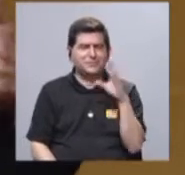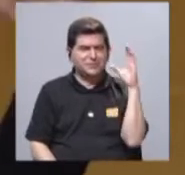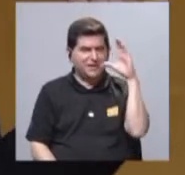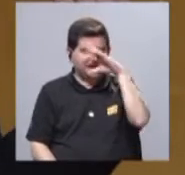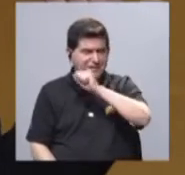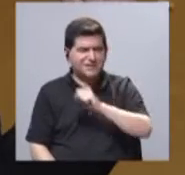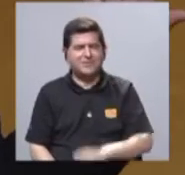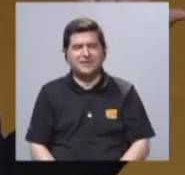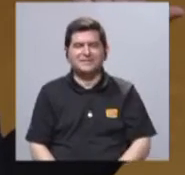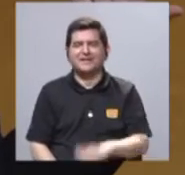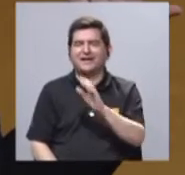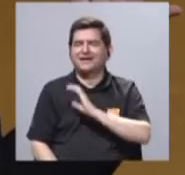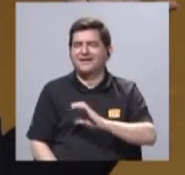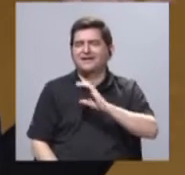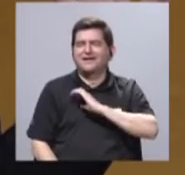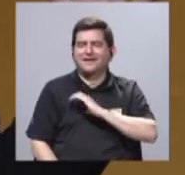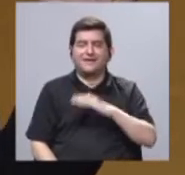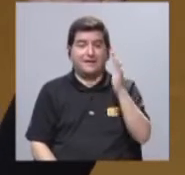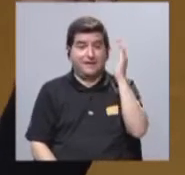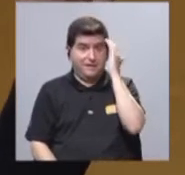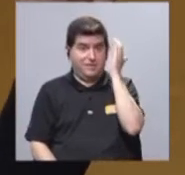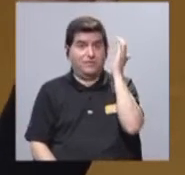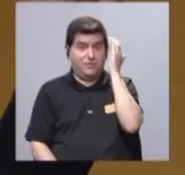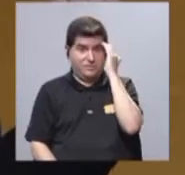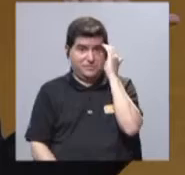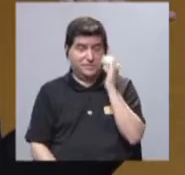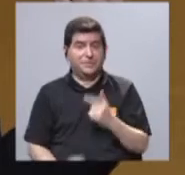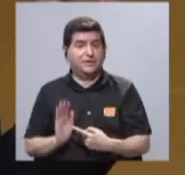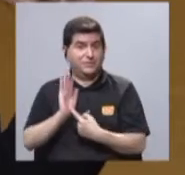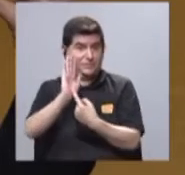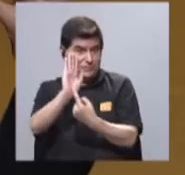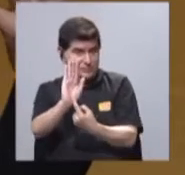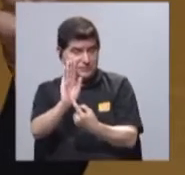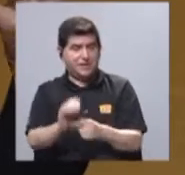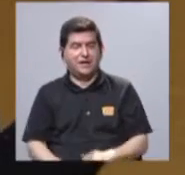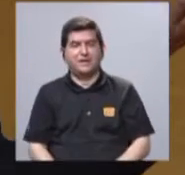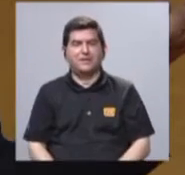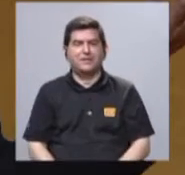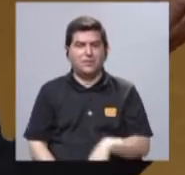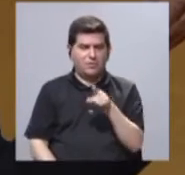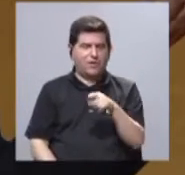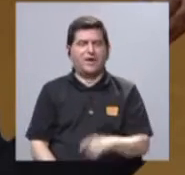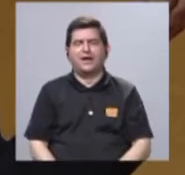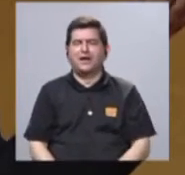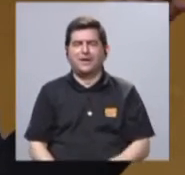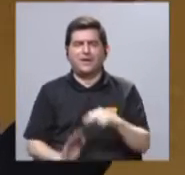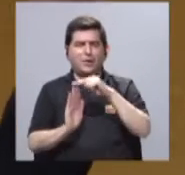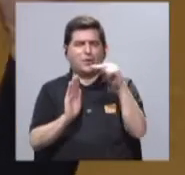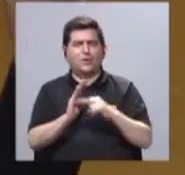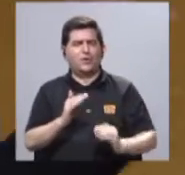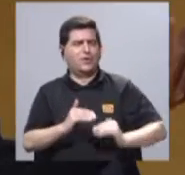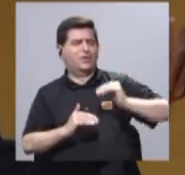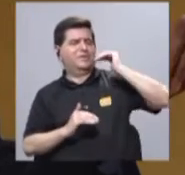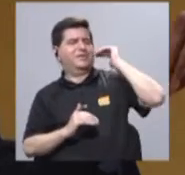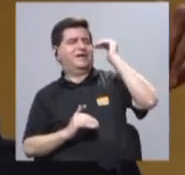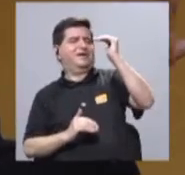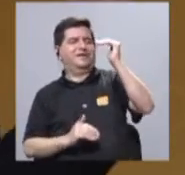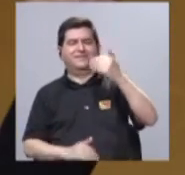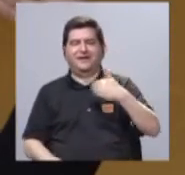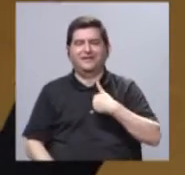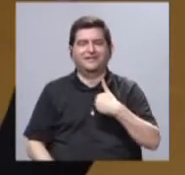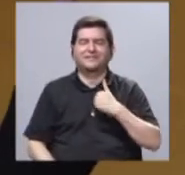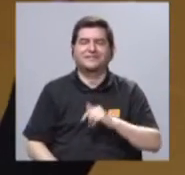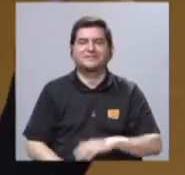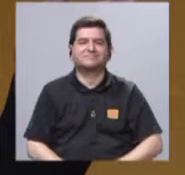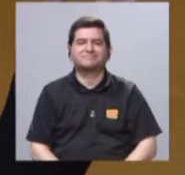w 2 y como ustedes pueden ver en la cara y